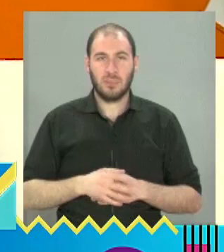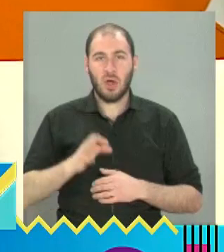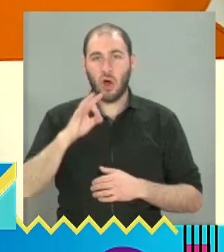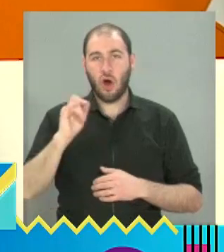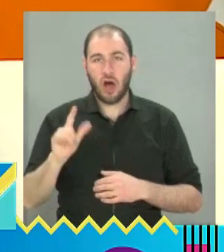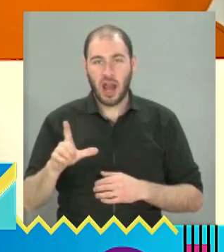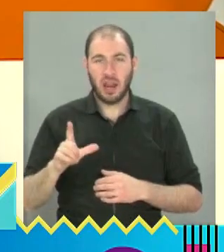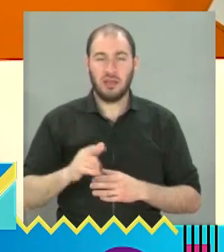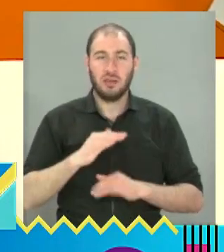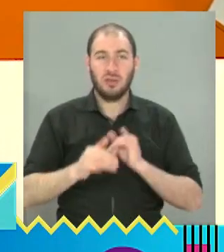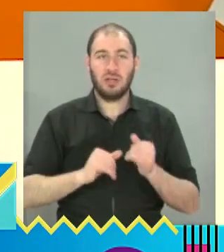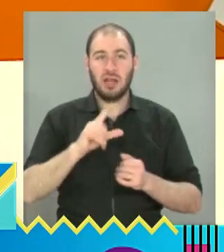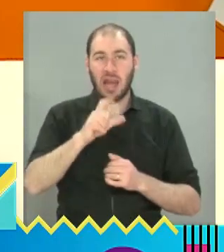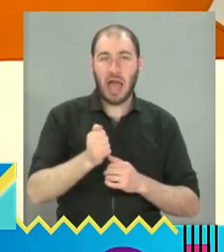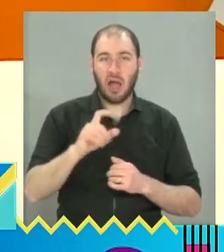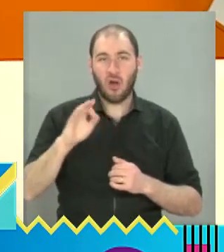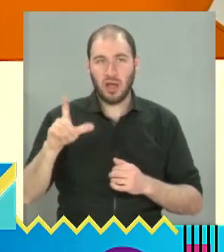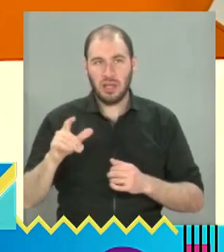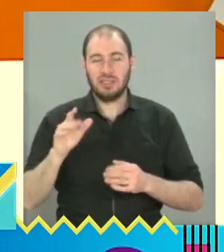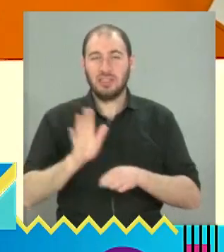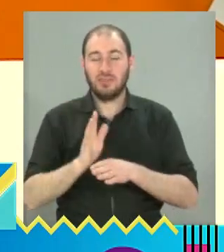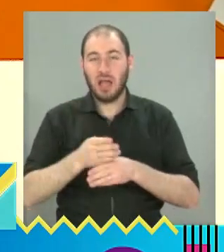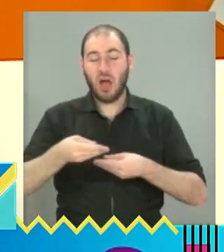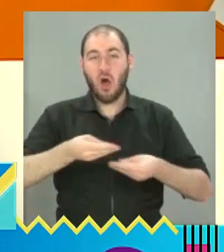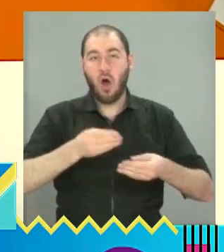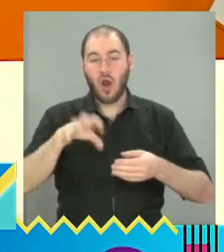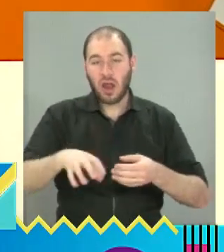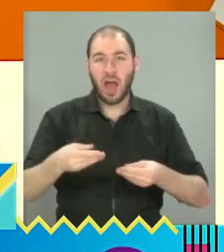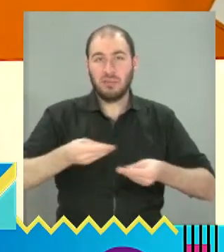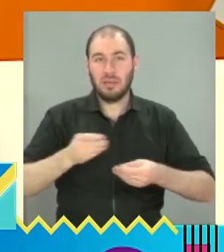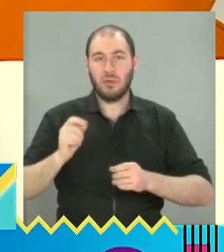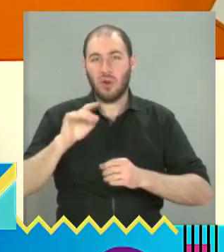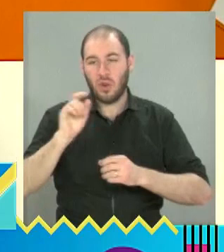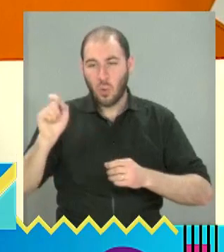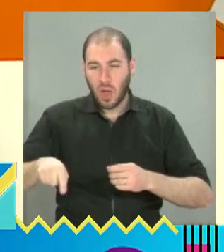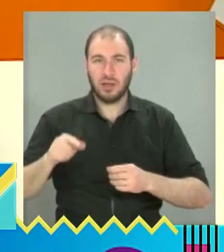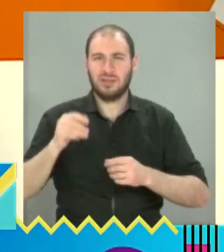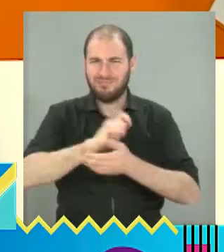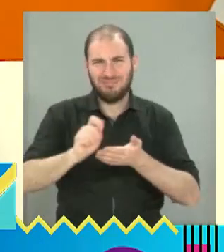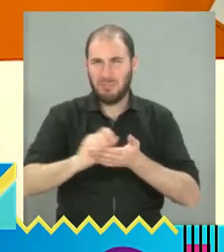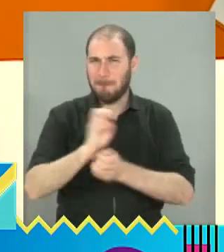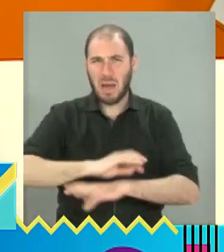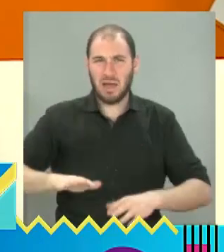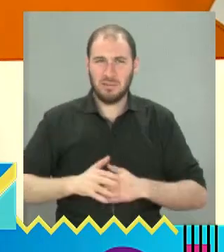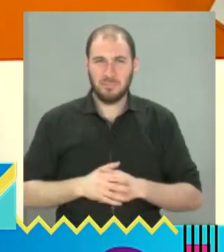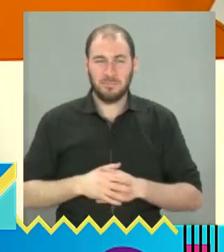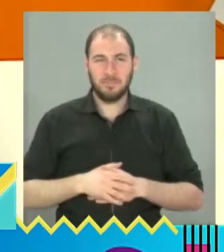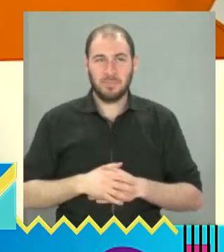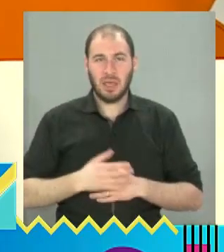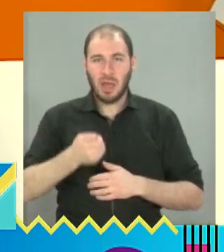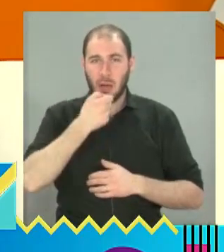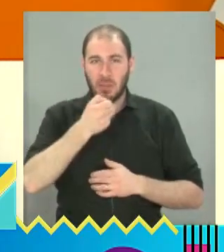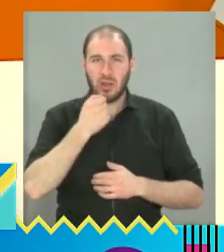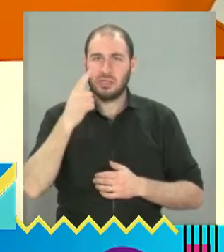OAL, dicen la OAL y significa órgano administrativo local y lo escriben mal. Hay, bueno, periodistas